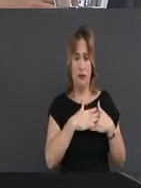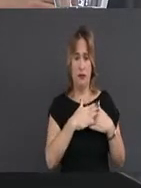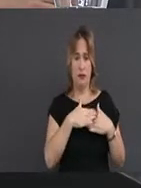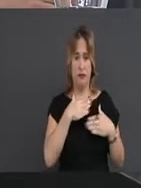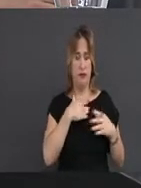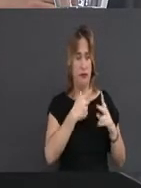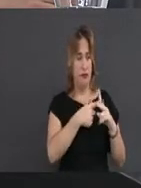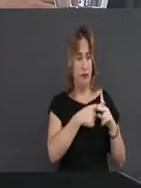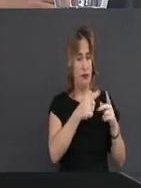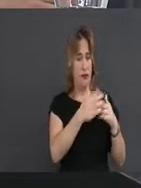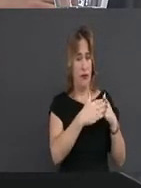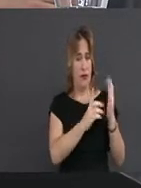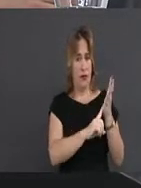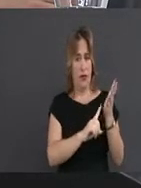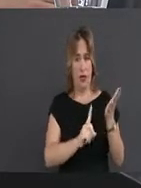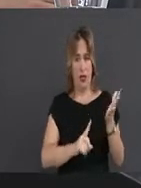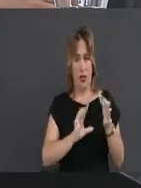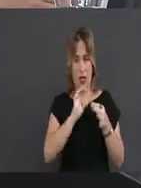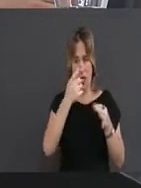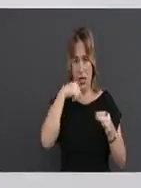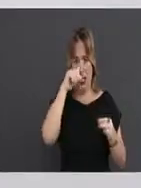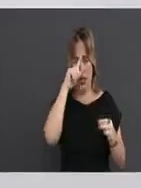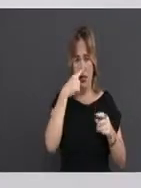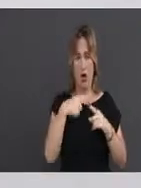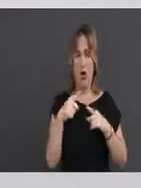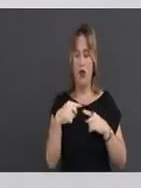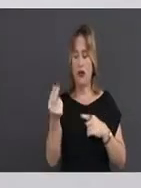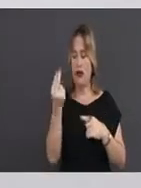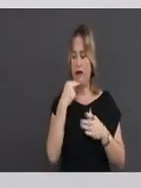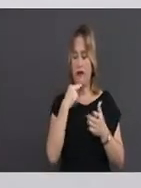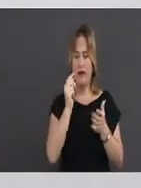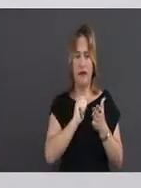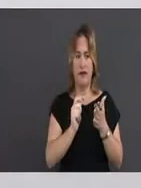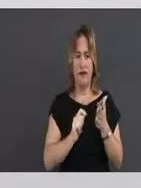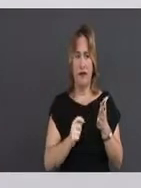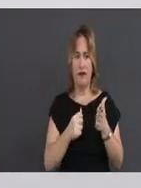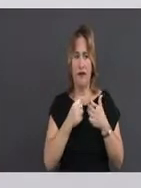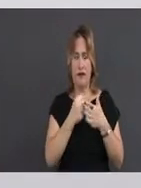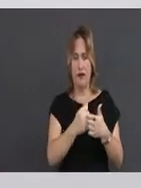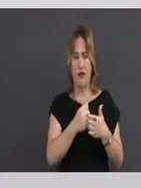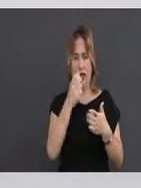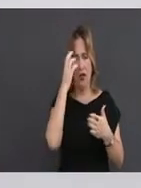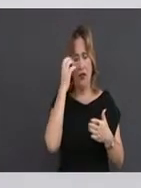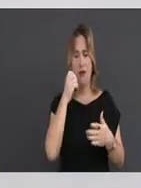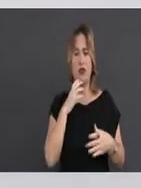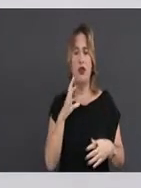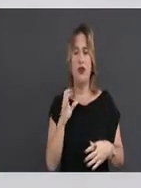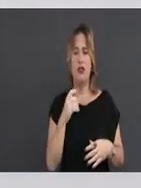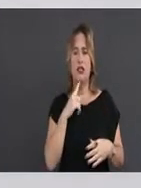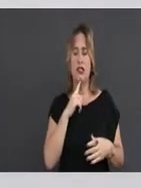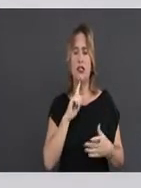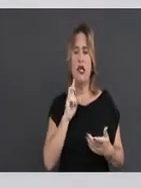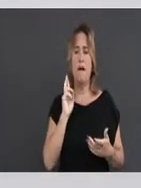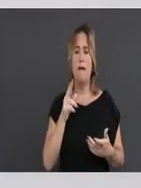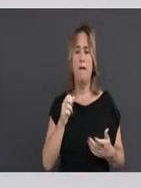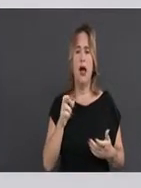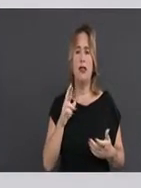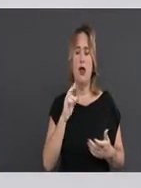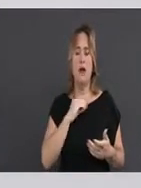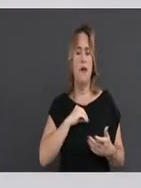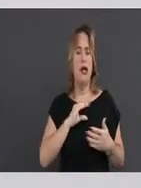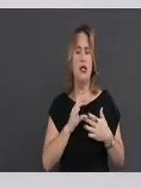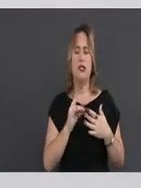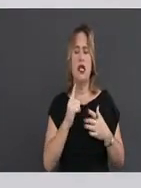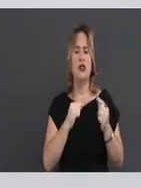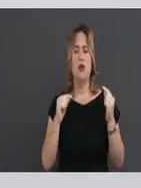de Copé. Otro televidente nos escribe apoyando y reforzando lo que dice la gobernadora. Escribe desde Pastorita. Dice, me siento